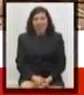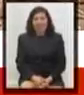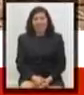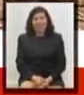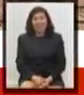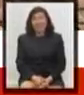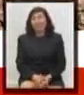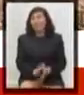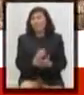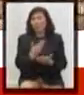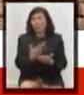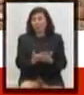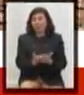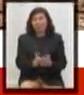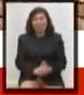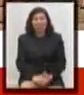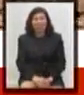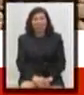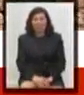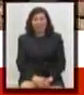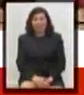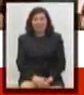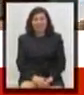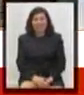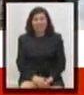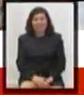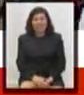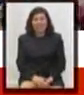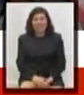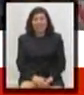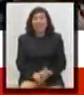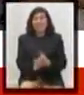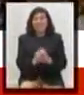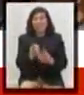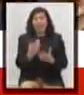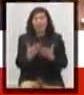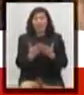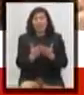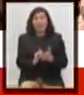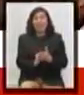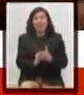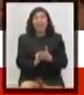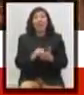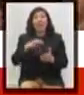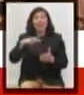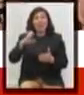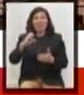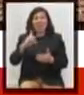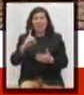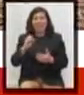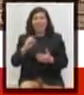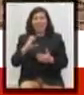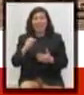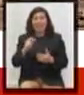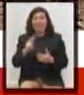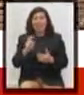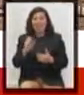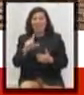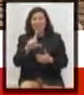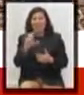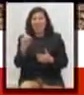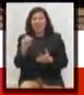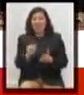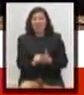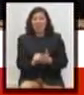Buenas tardes, doctor Alba Castro. Buenas tardes, doctora Hildebrand. Soy del Colegio Mercedes Cabello y mi nombre es Samantha.